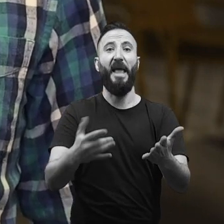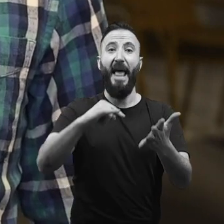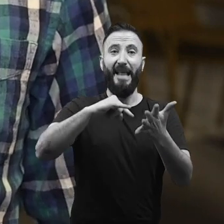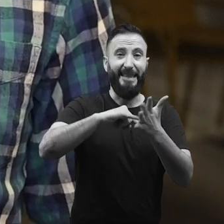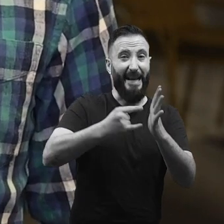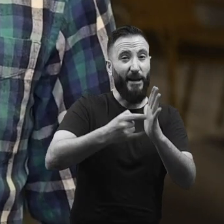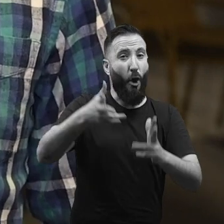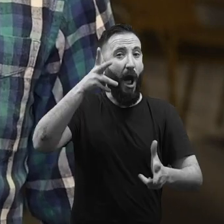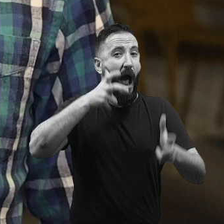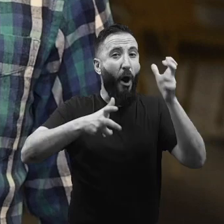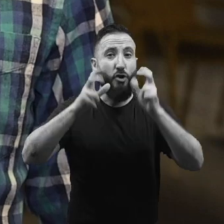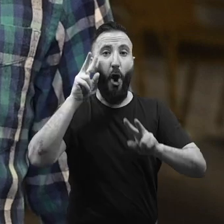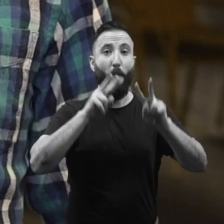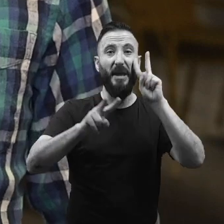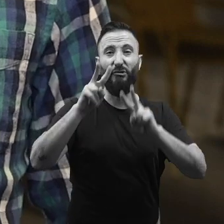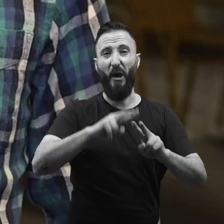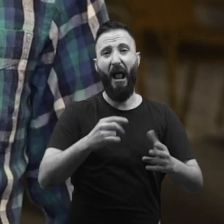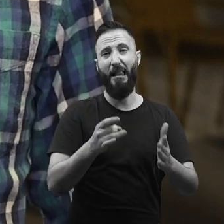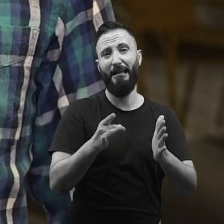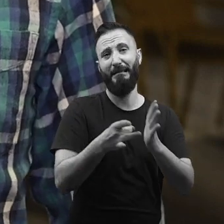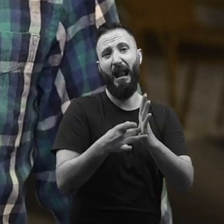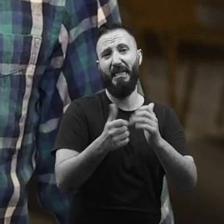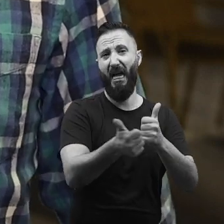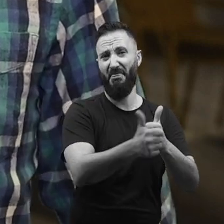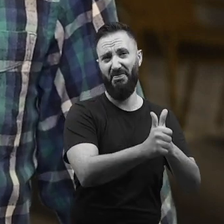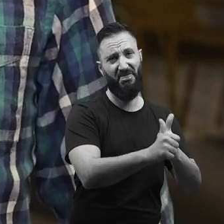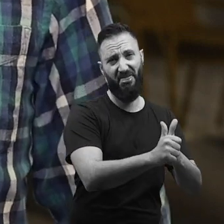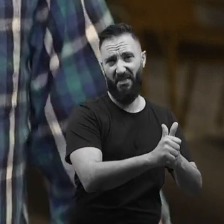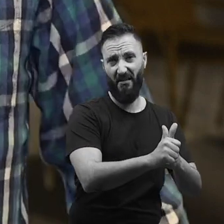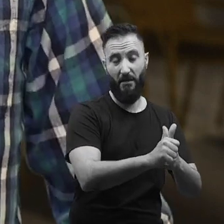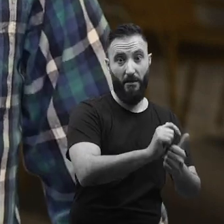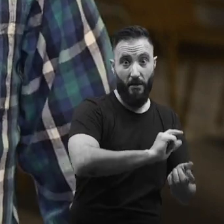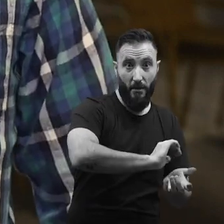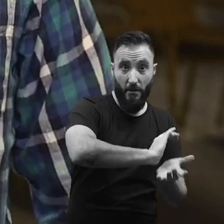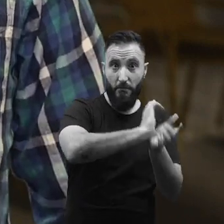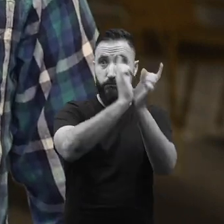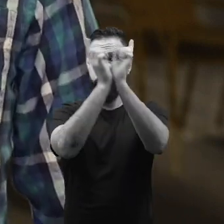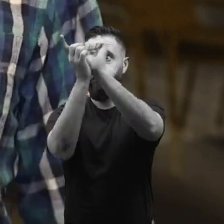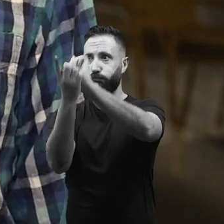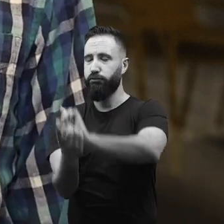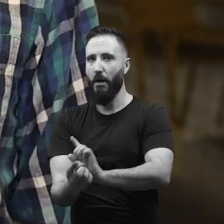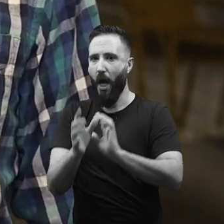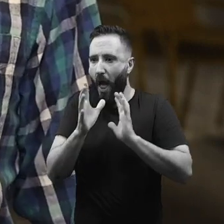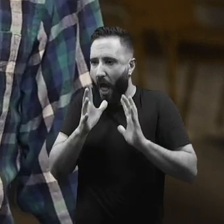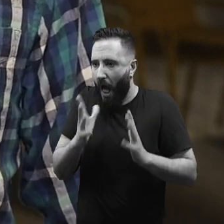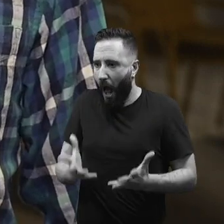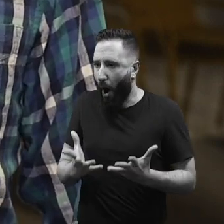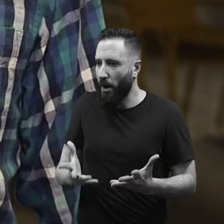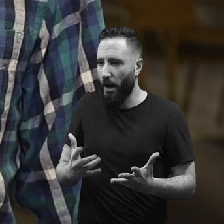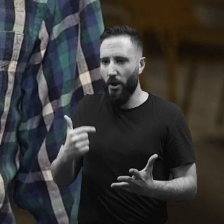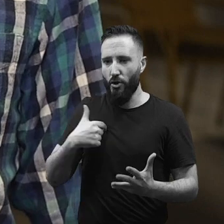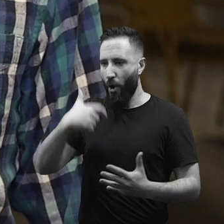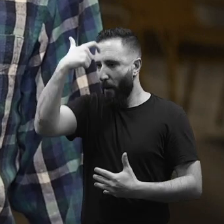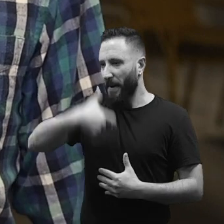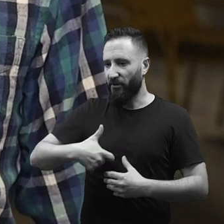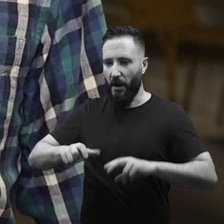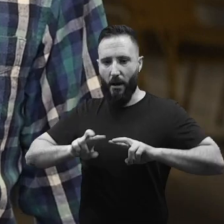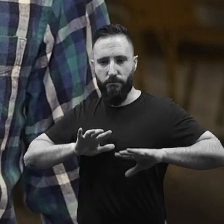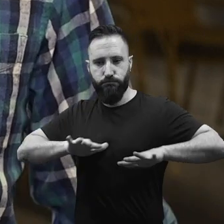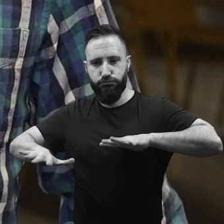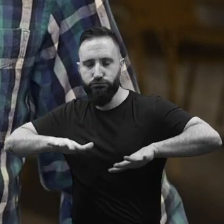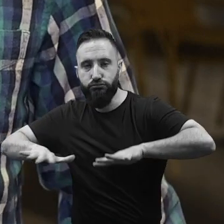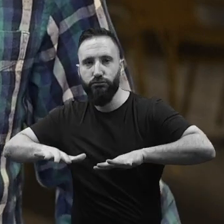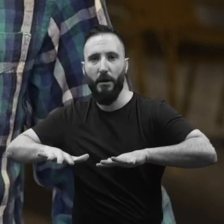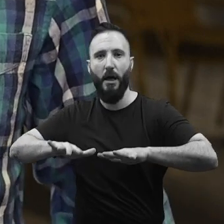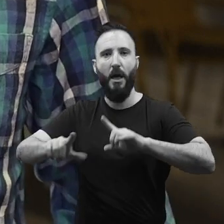un técnico audiovisual mediocre, a pasar a ser un apasionado, una persona que me